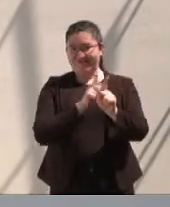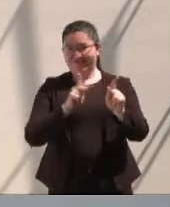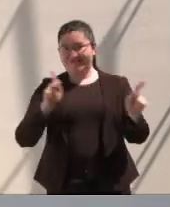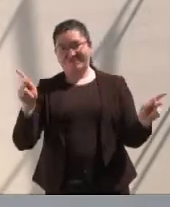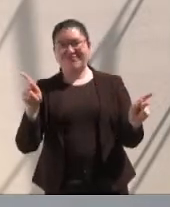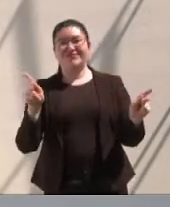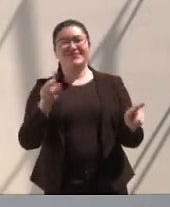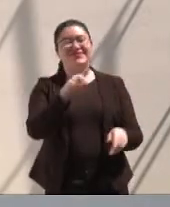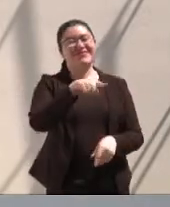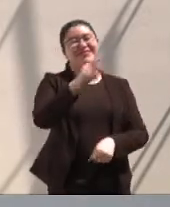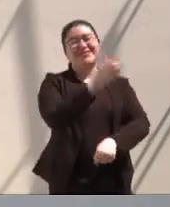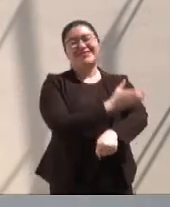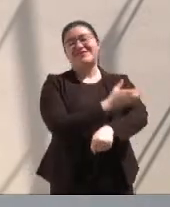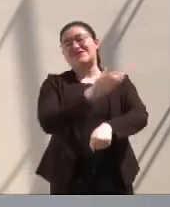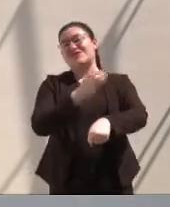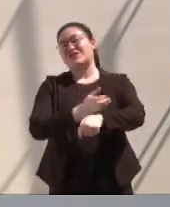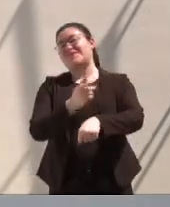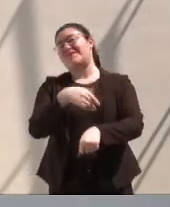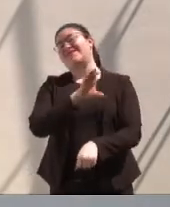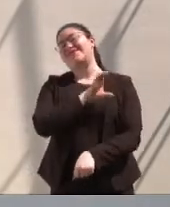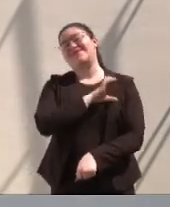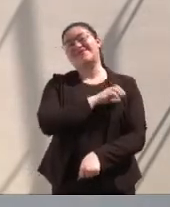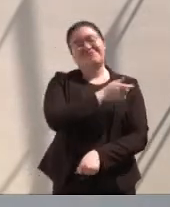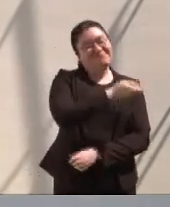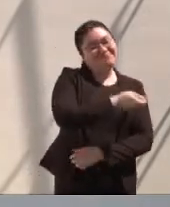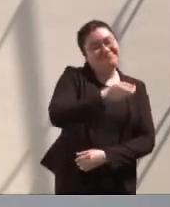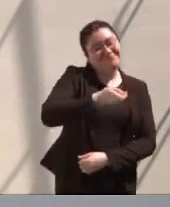queridas compañeras, cómplices, colegas.